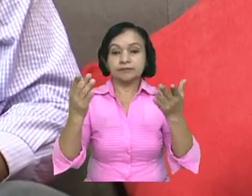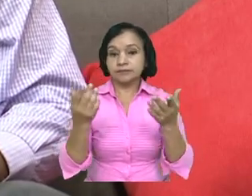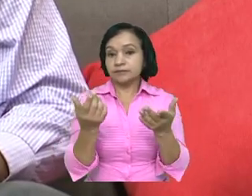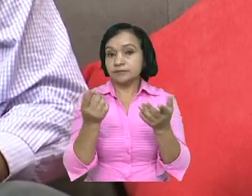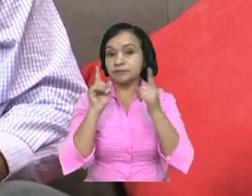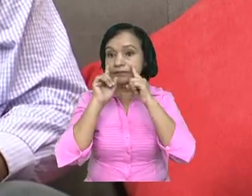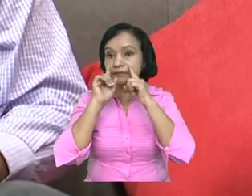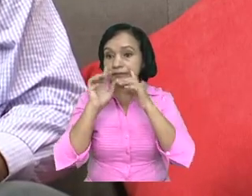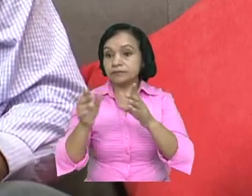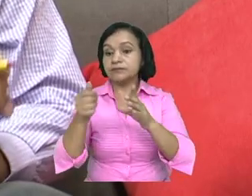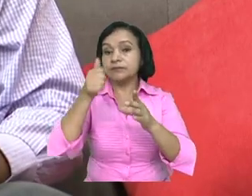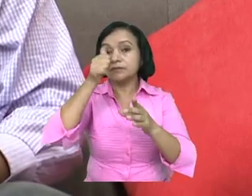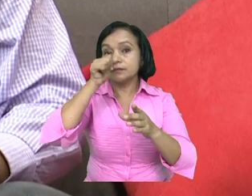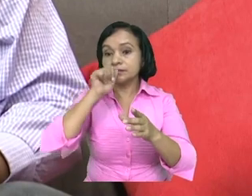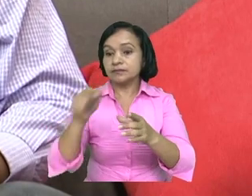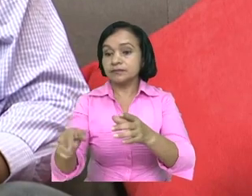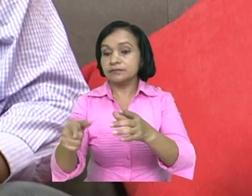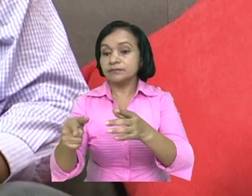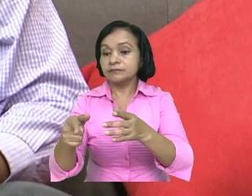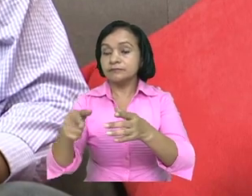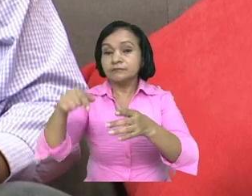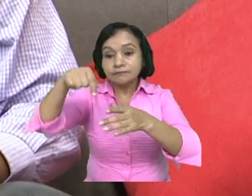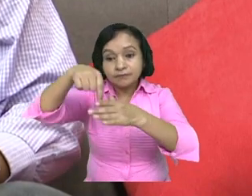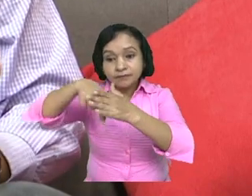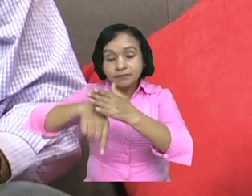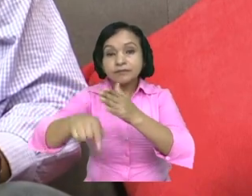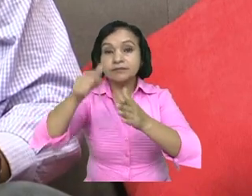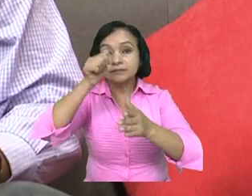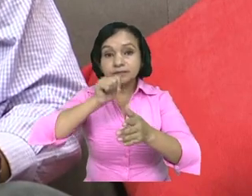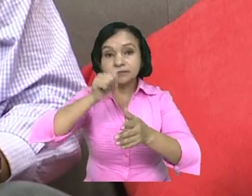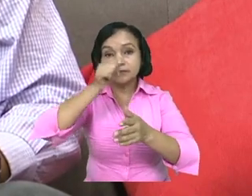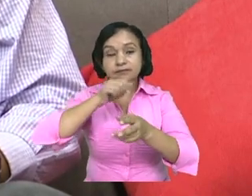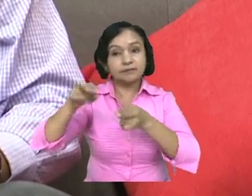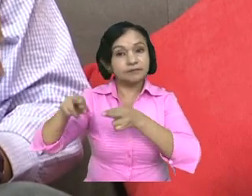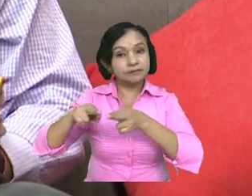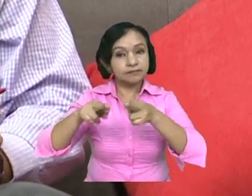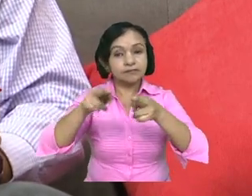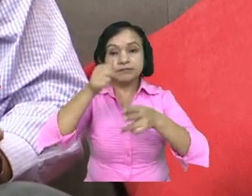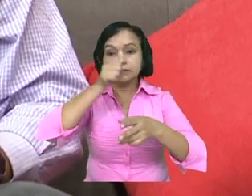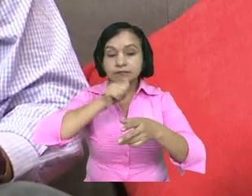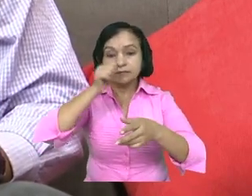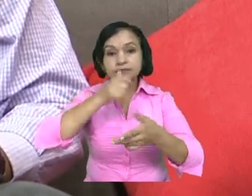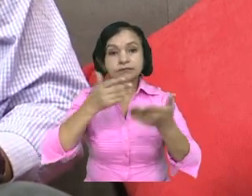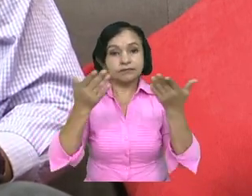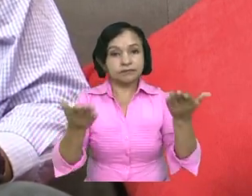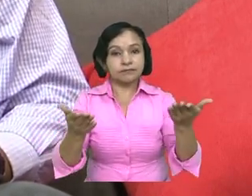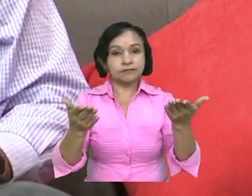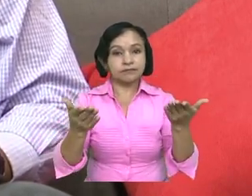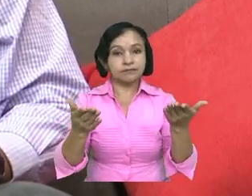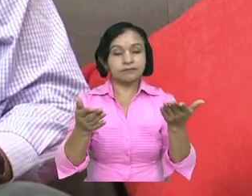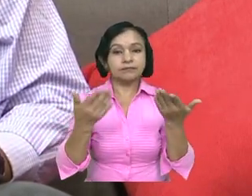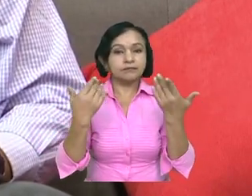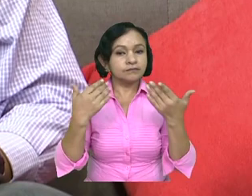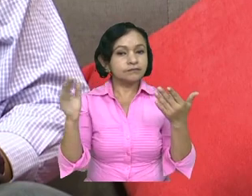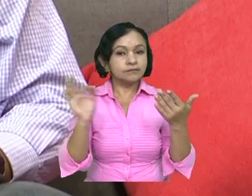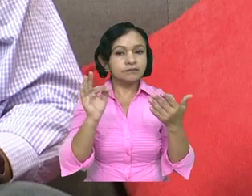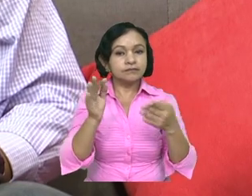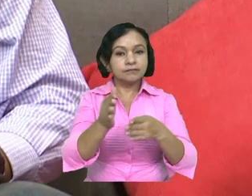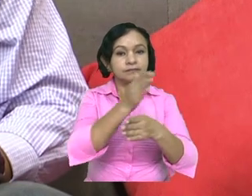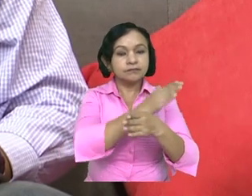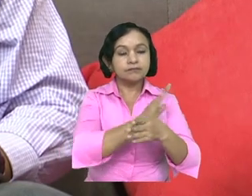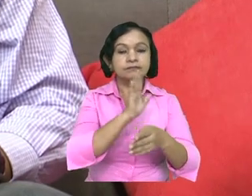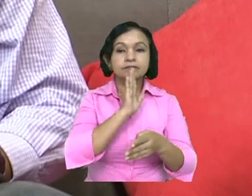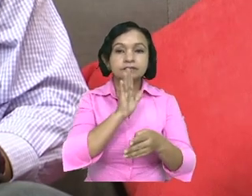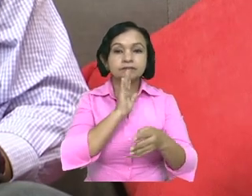fuentes que abastecen a estos puestos, a estos programas y proyectos o pozos, pero también hay un proceso de conversación